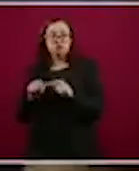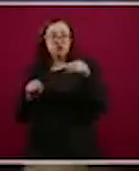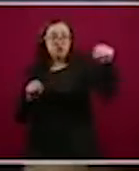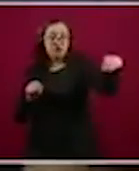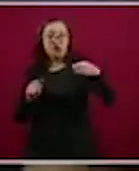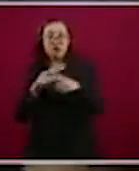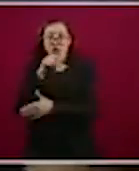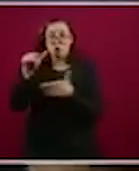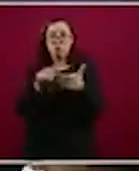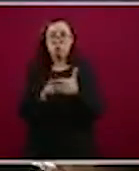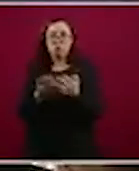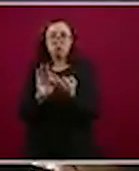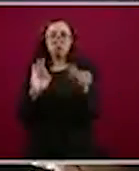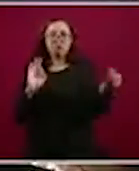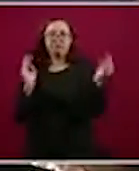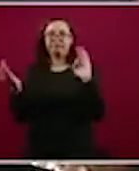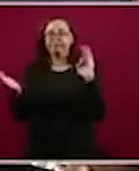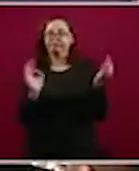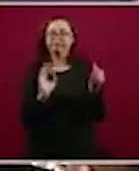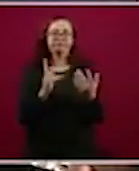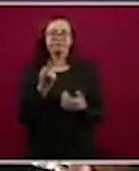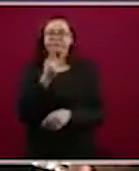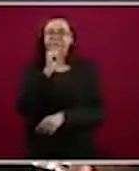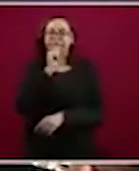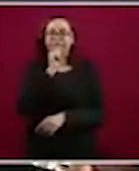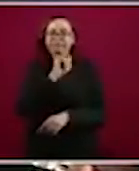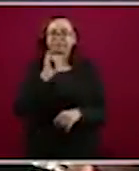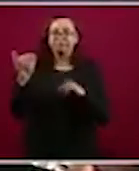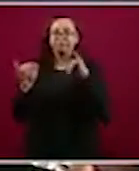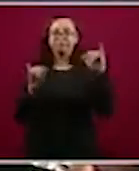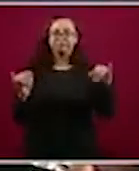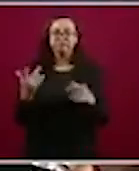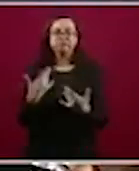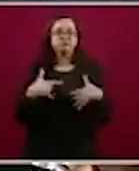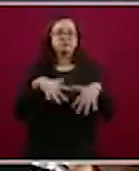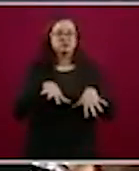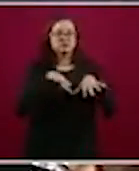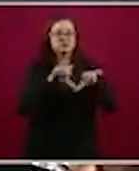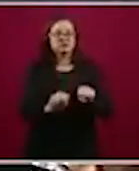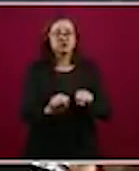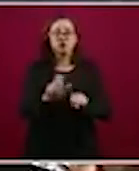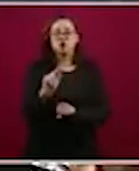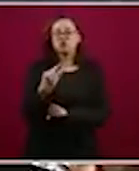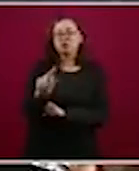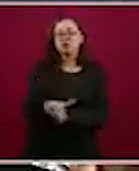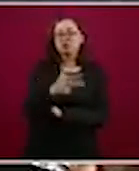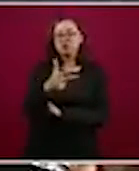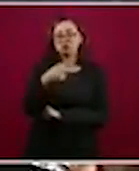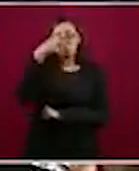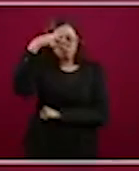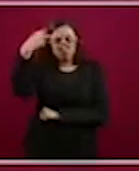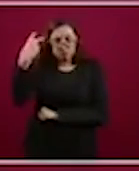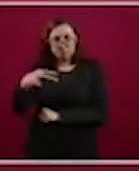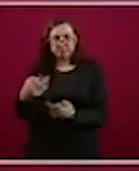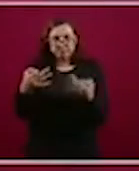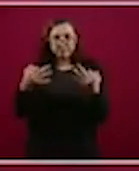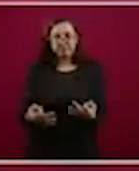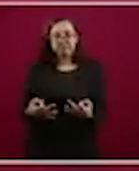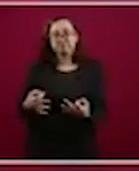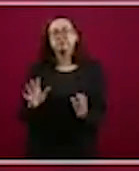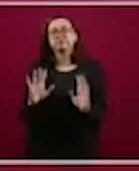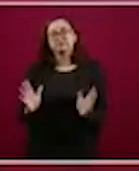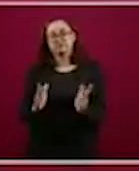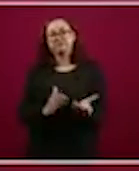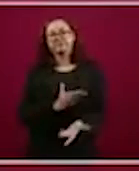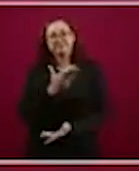de centroamérica la firma que se avanza muy rápido en el compromiso de crear empleos en los países centroamericanos para